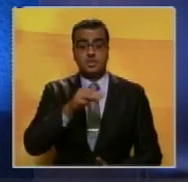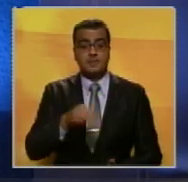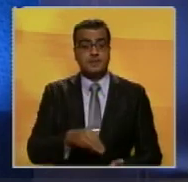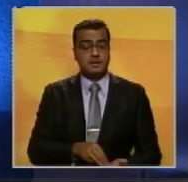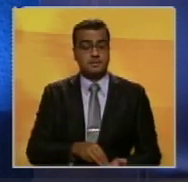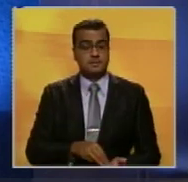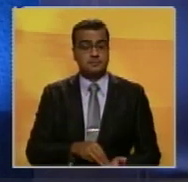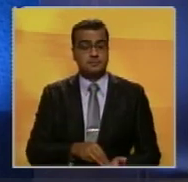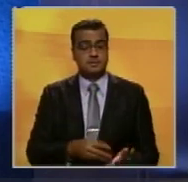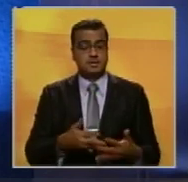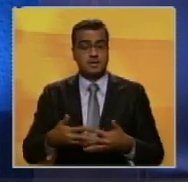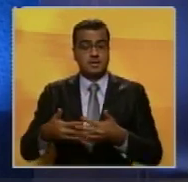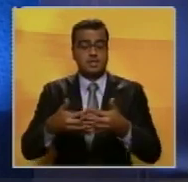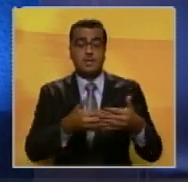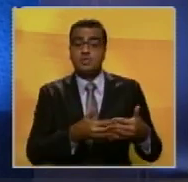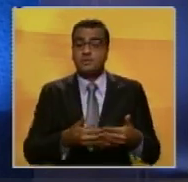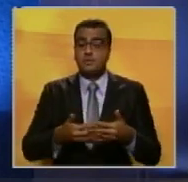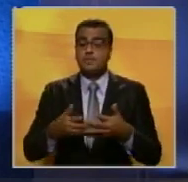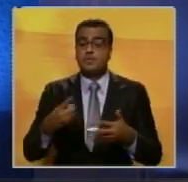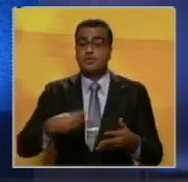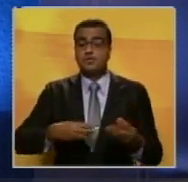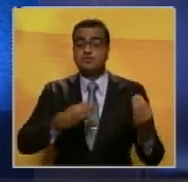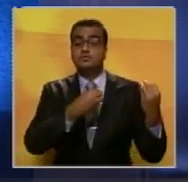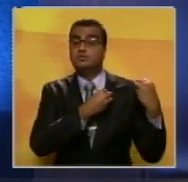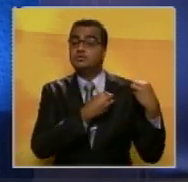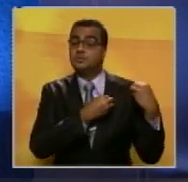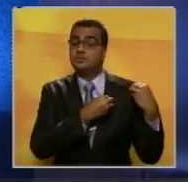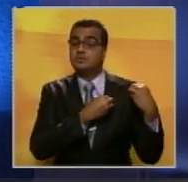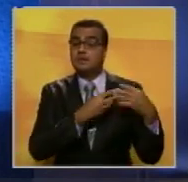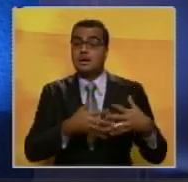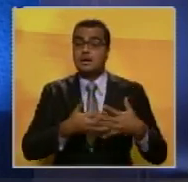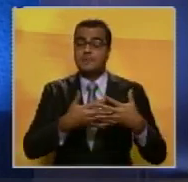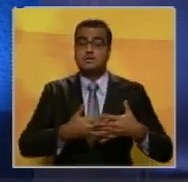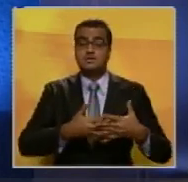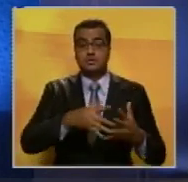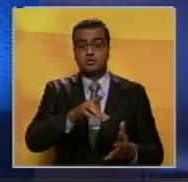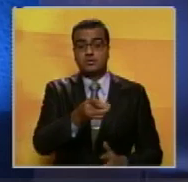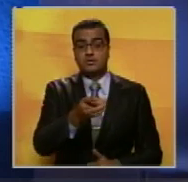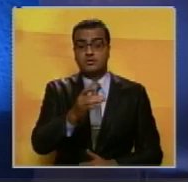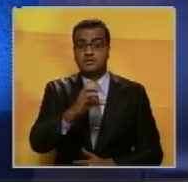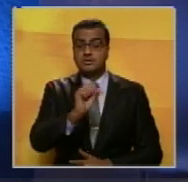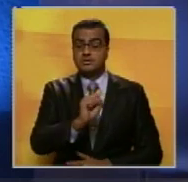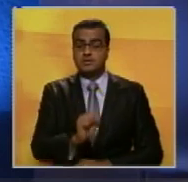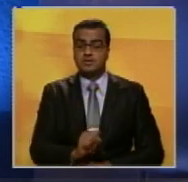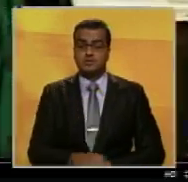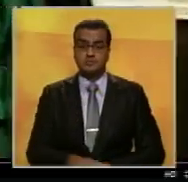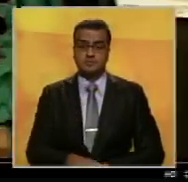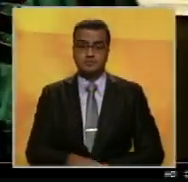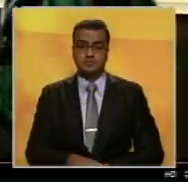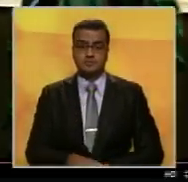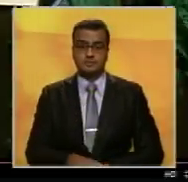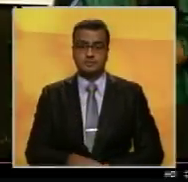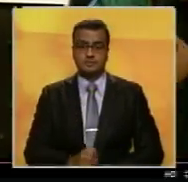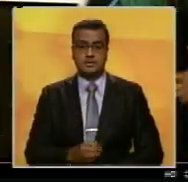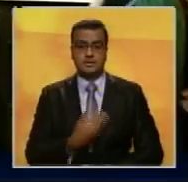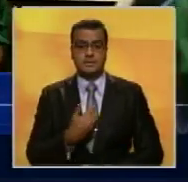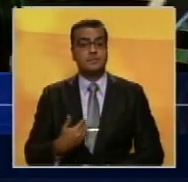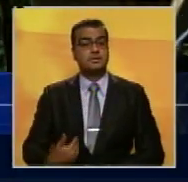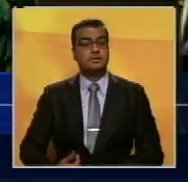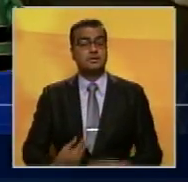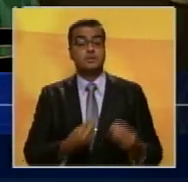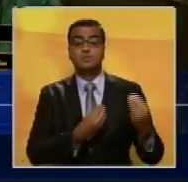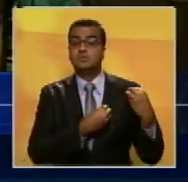en Florida, Estados Unidos, otorgó el doctorado honoris causa al empresario Gustavo Cisneros. El presidente de la